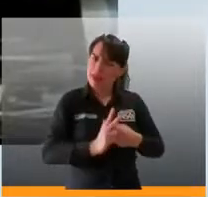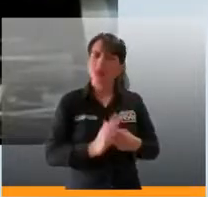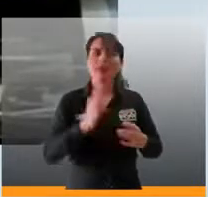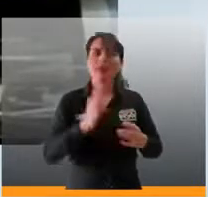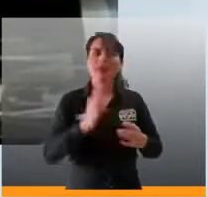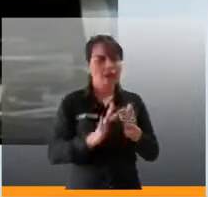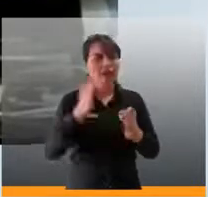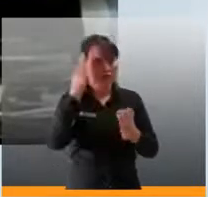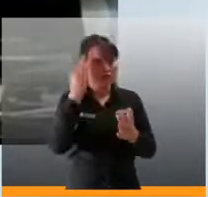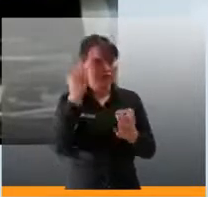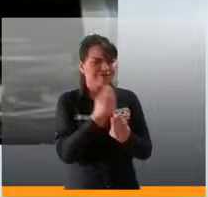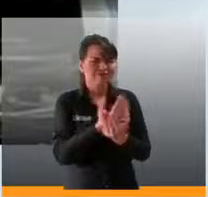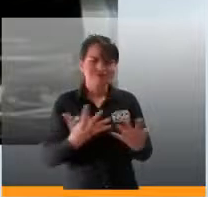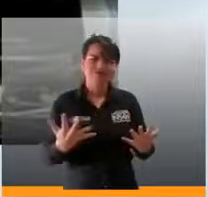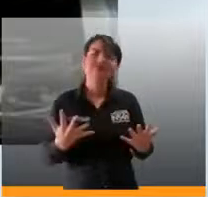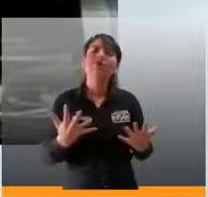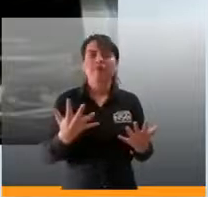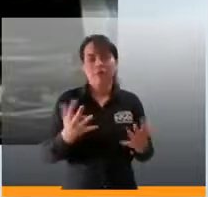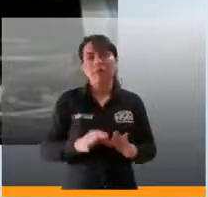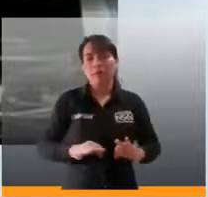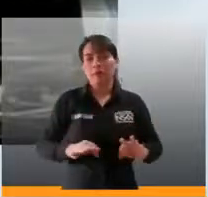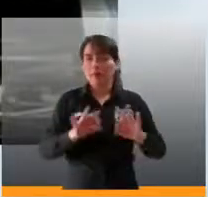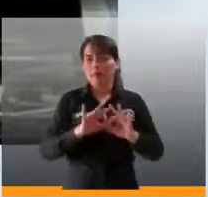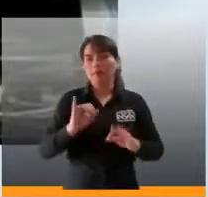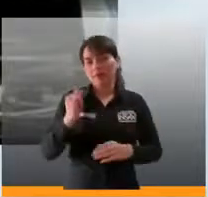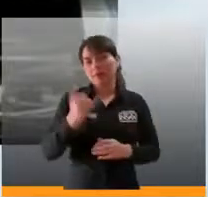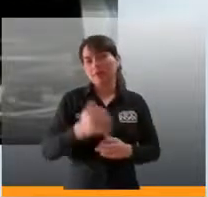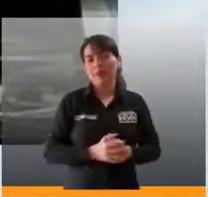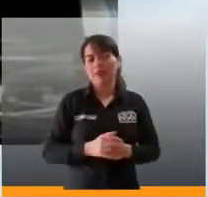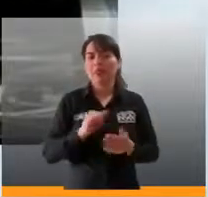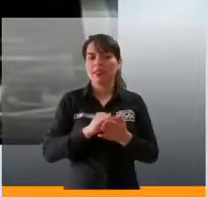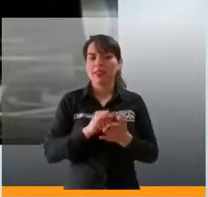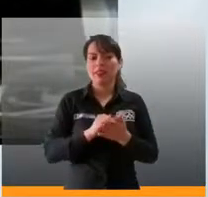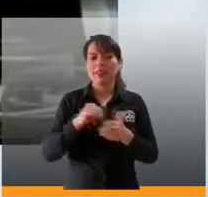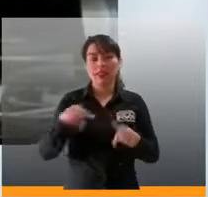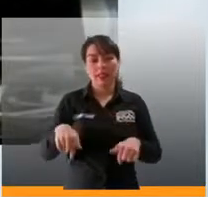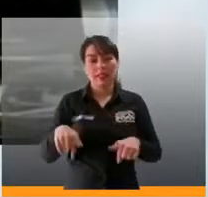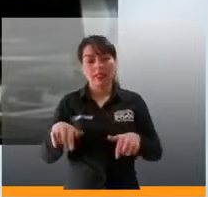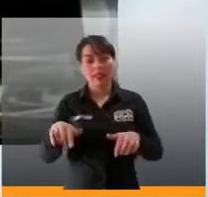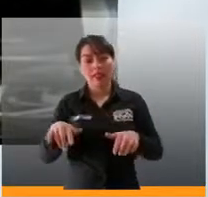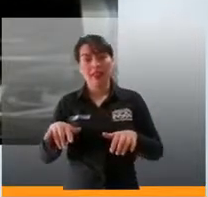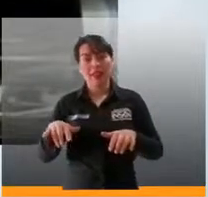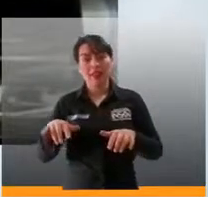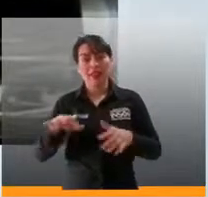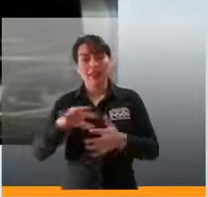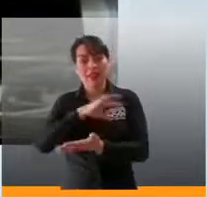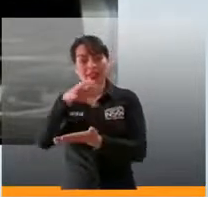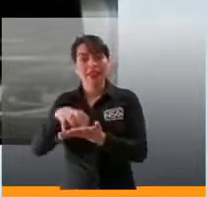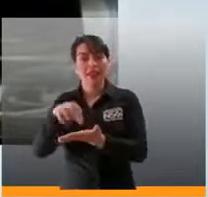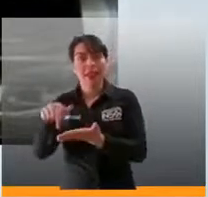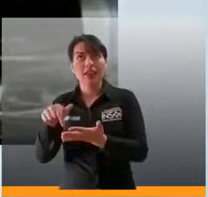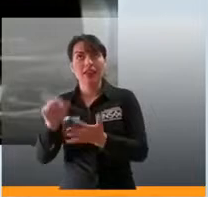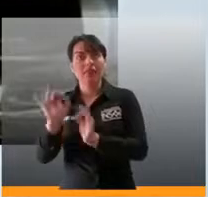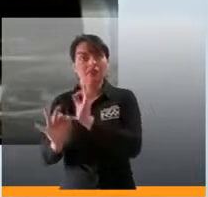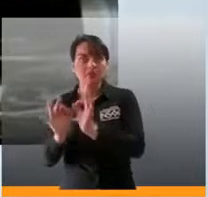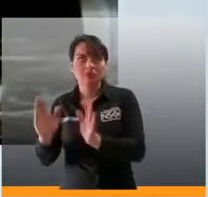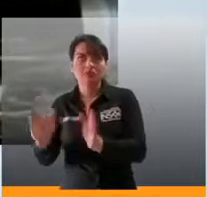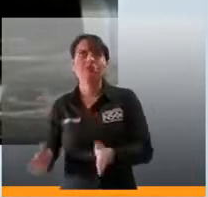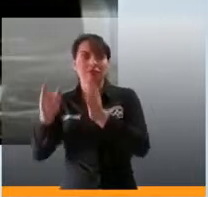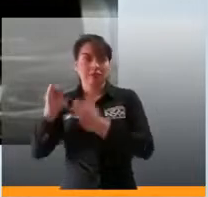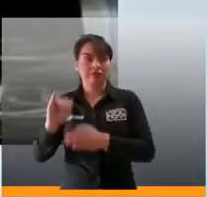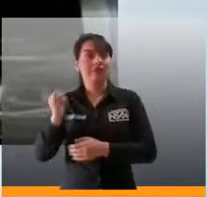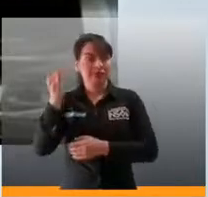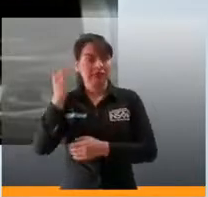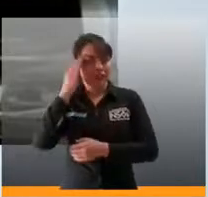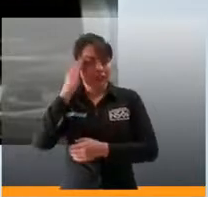De todas maneras, la presencialidad en el campus sigue siendo un tesoro insustituible. Nuestros